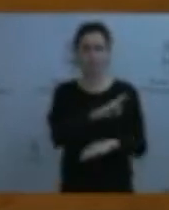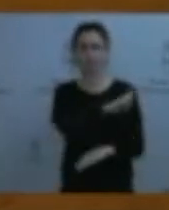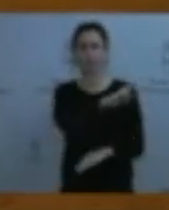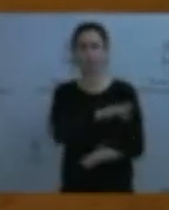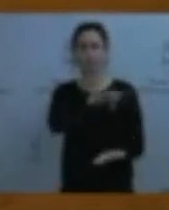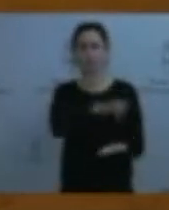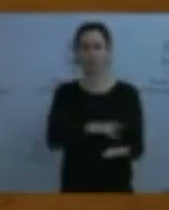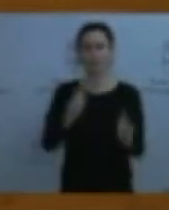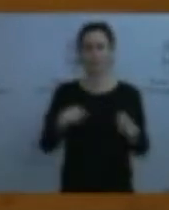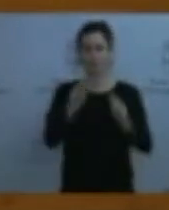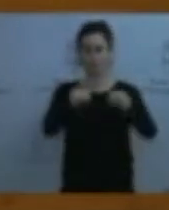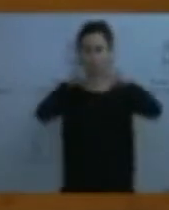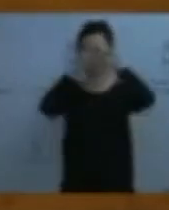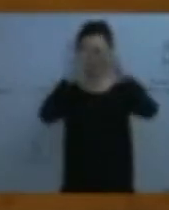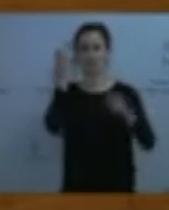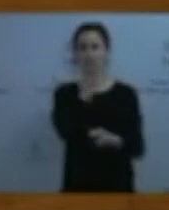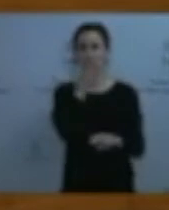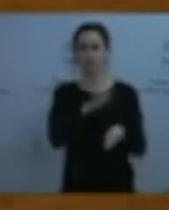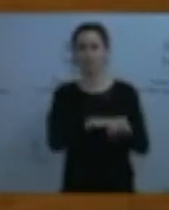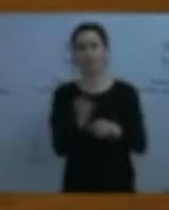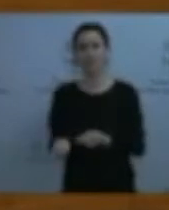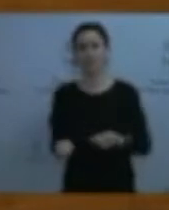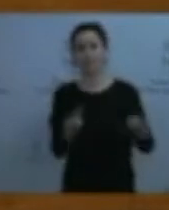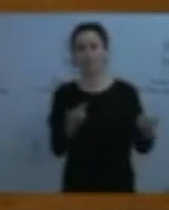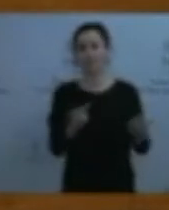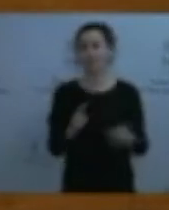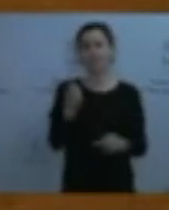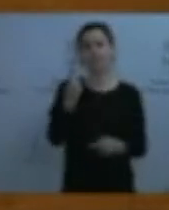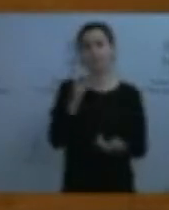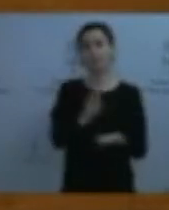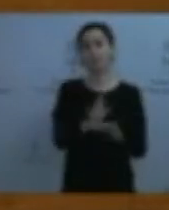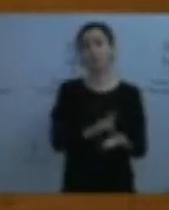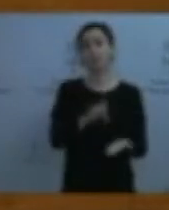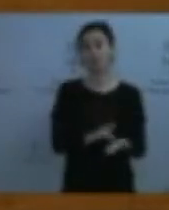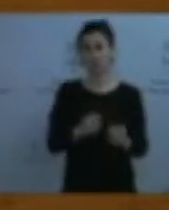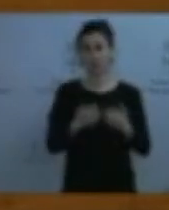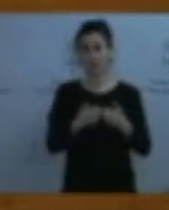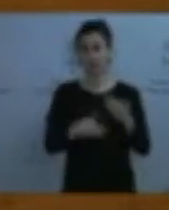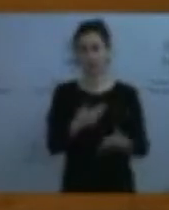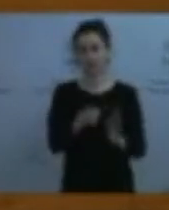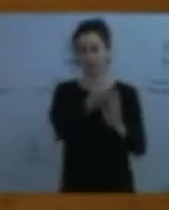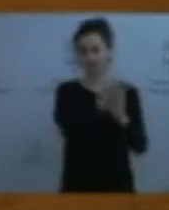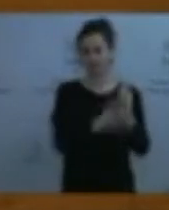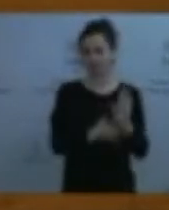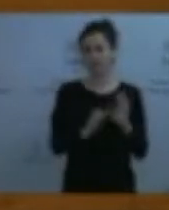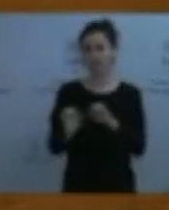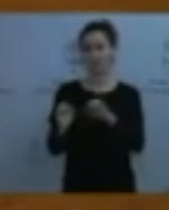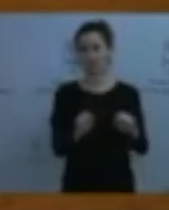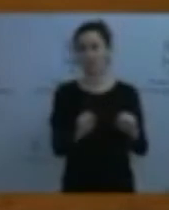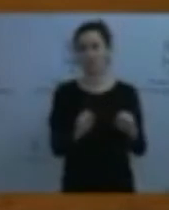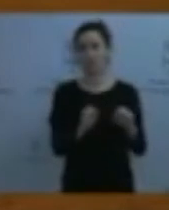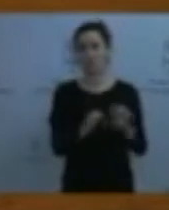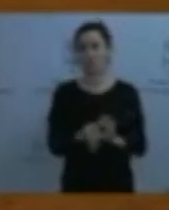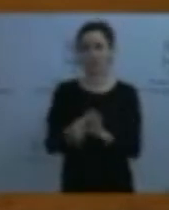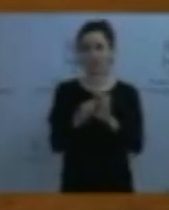en los hospitales y en las escuelas de migrantes, primer registro de expulsión que se está poniendo en marcha y que ha rechazado la Unión Nacional de Profesores del